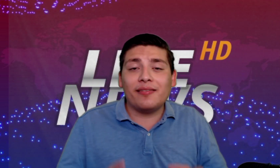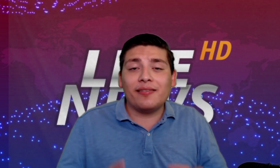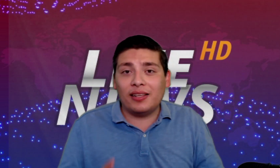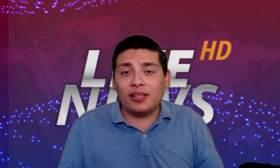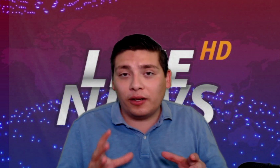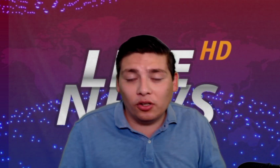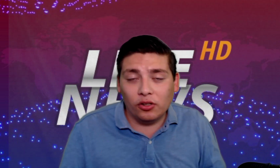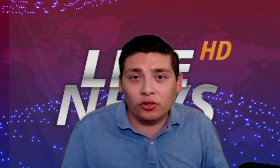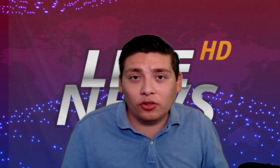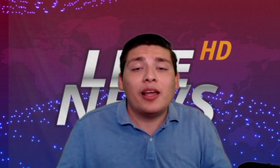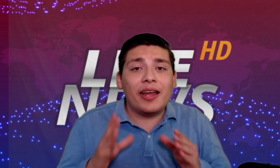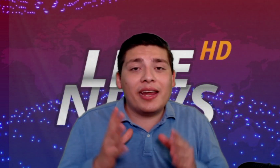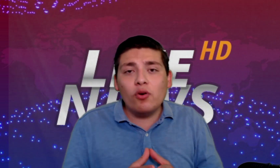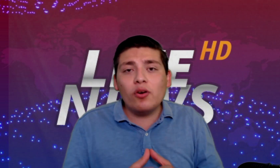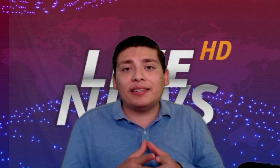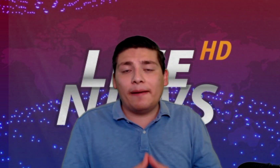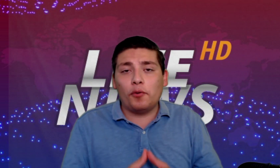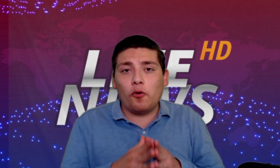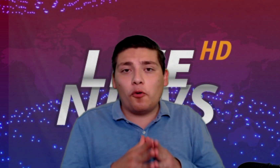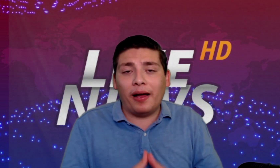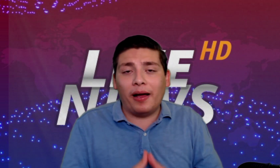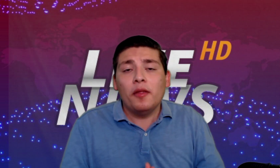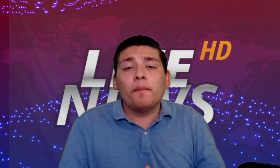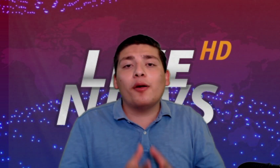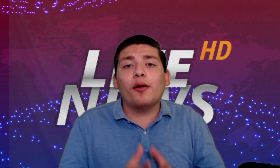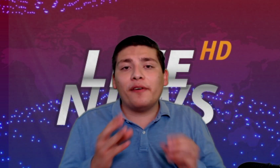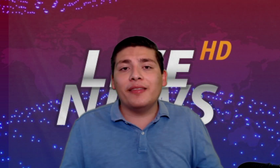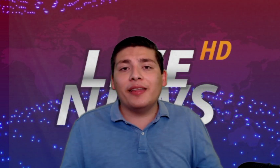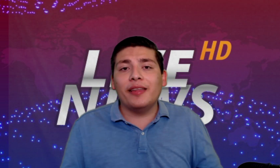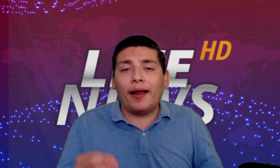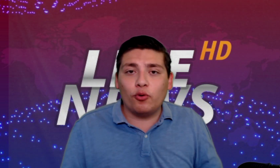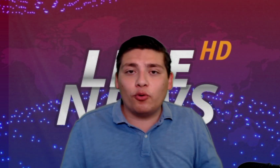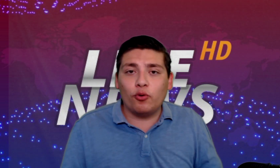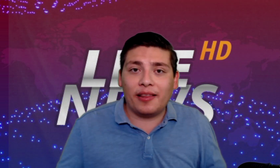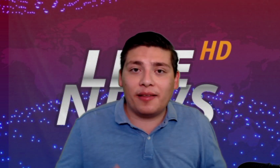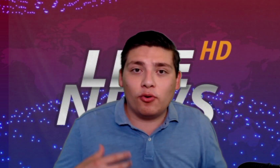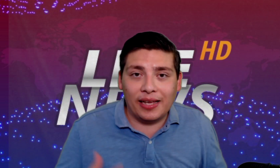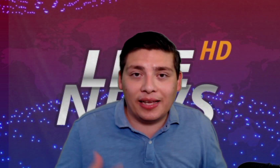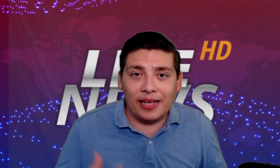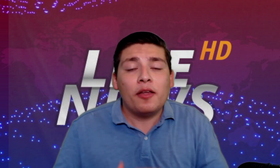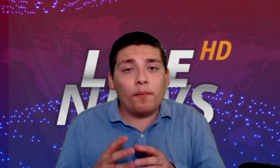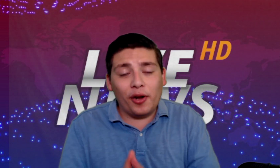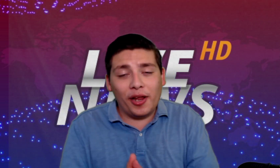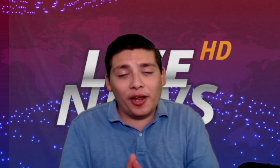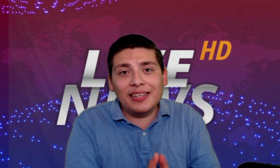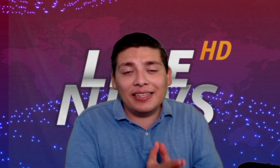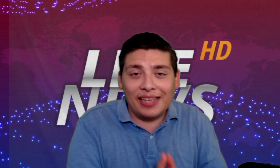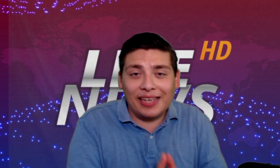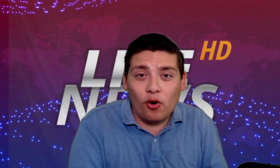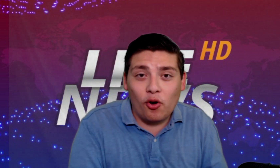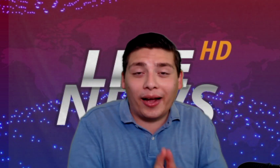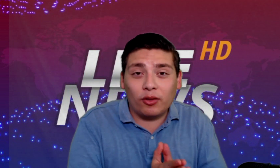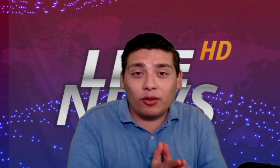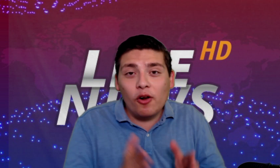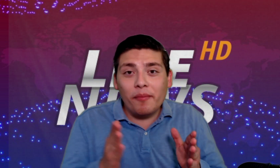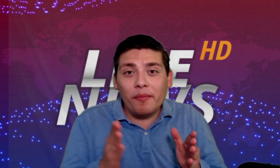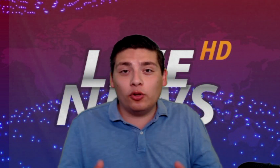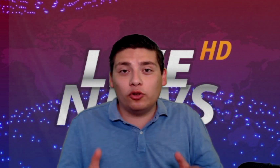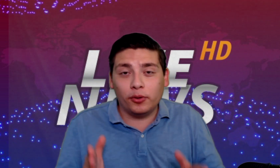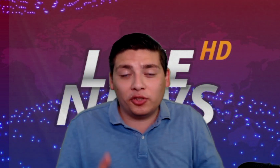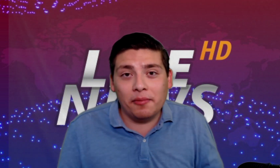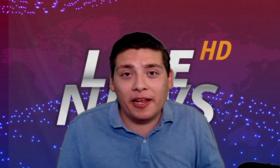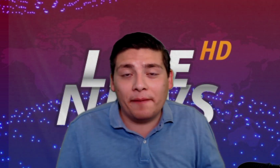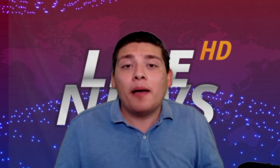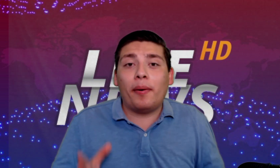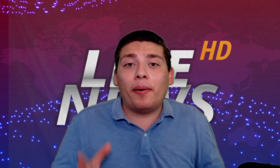servicio de intereses facciosos y nunca se han preocupado por defender a nuestra democracia. Por ello es necesario actuar lo más